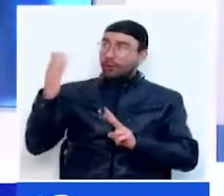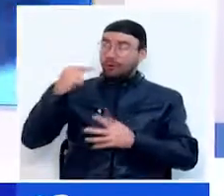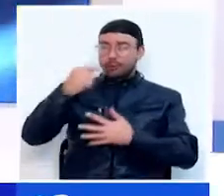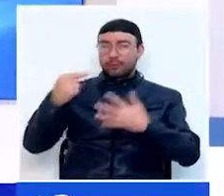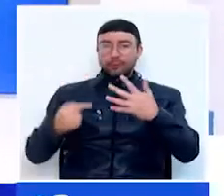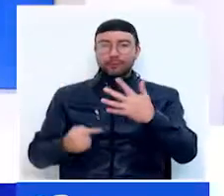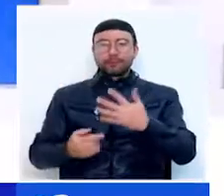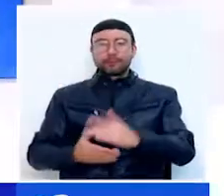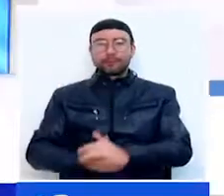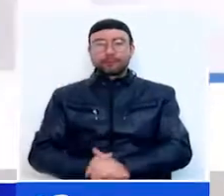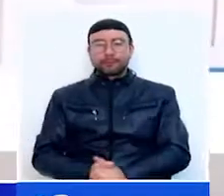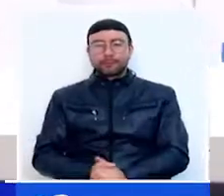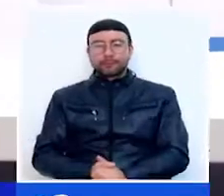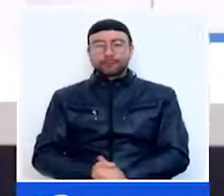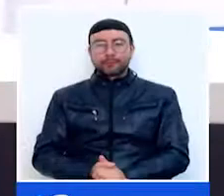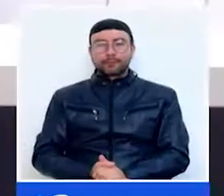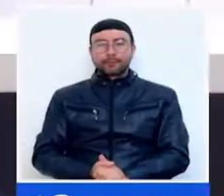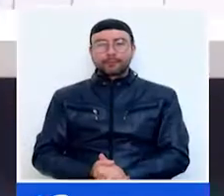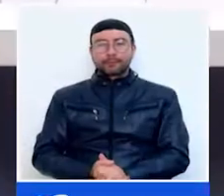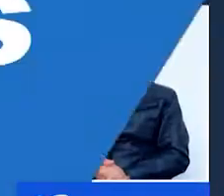bienvenidos.